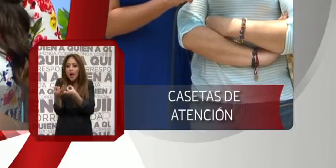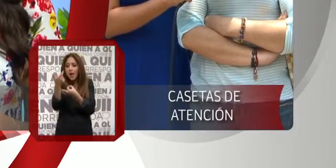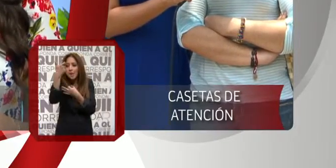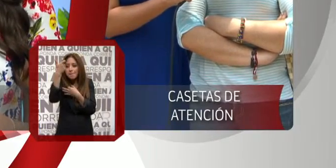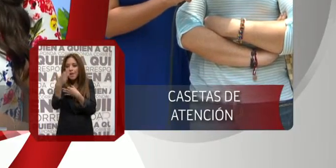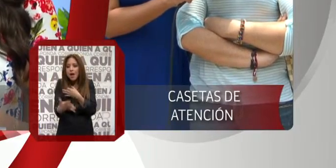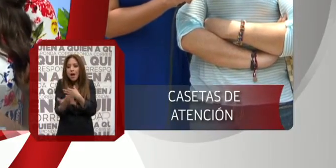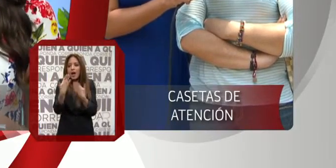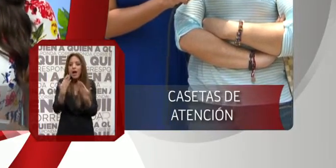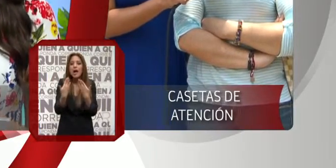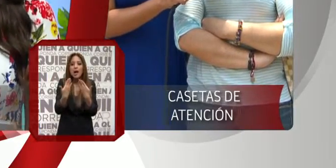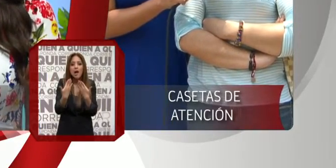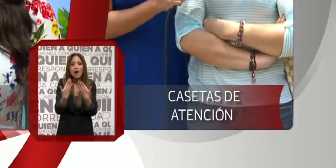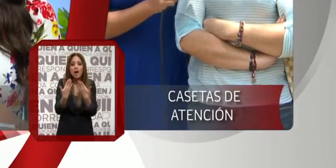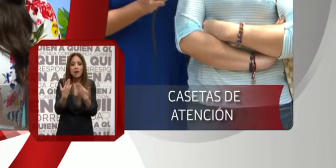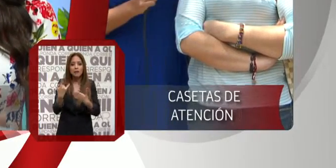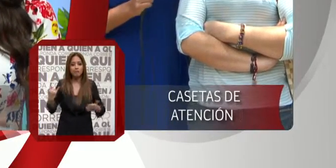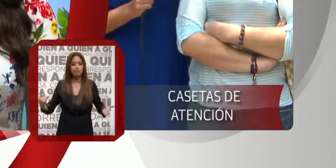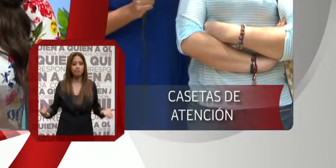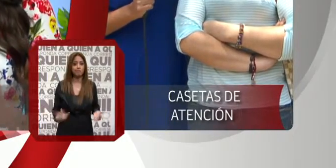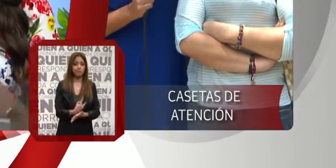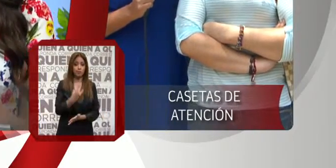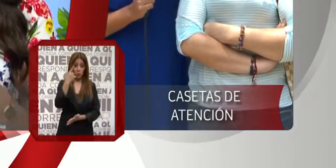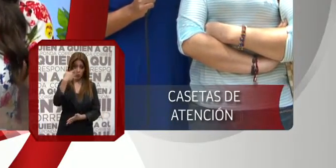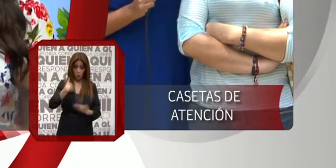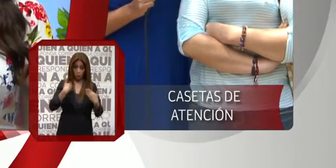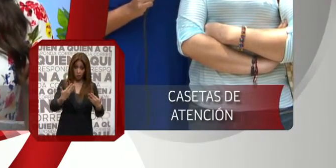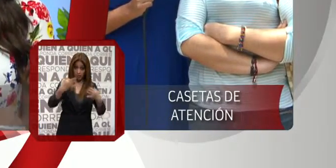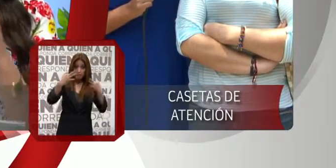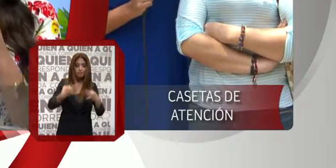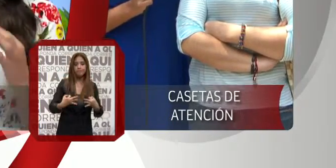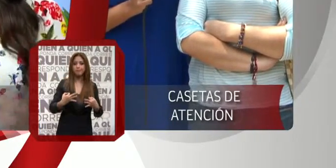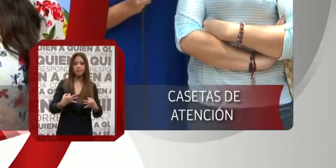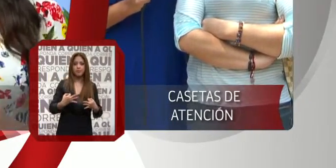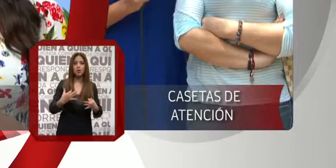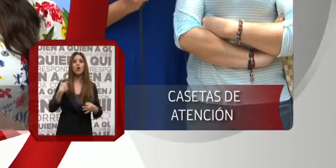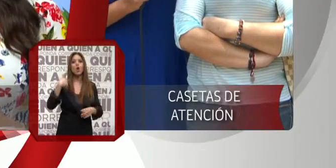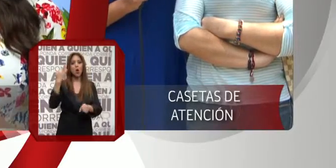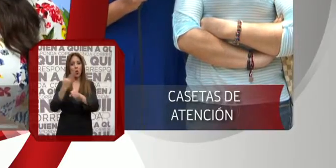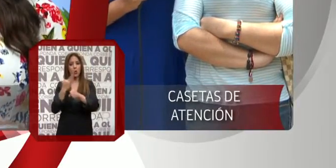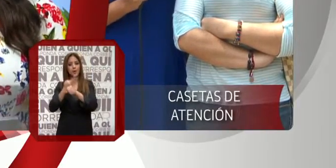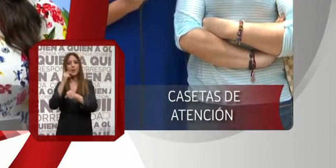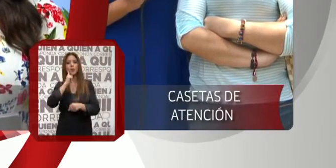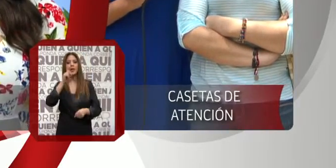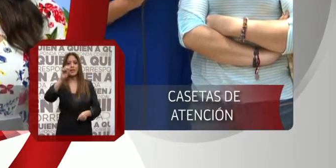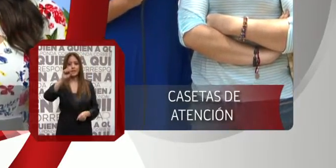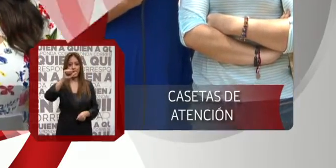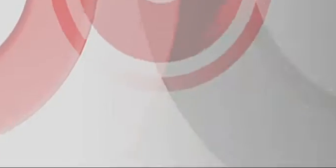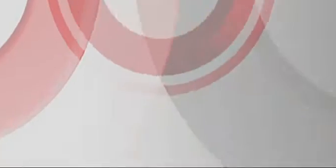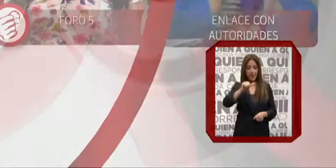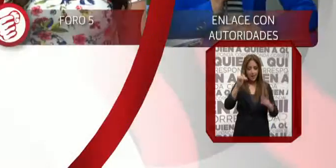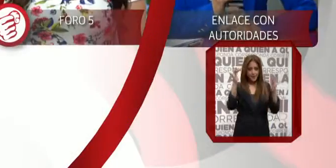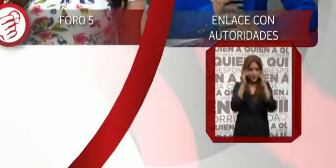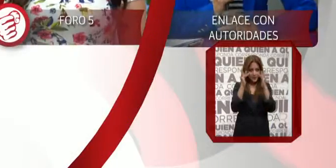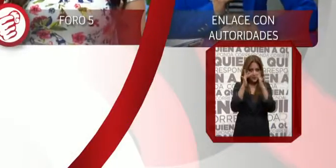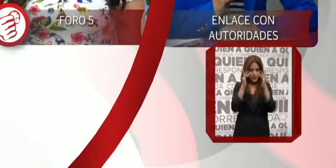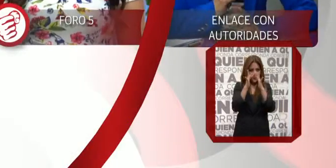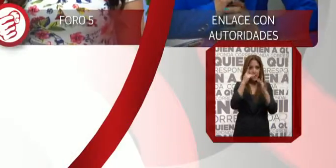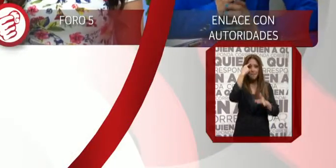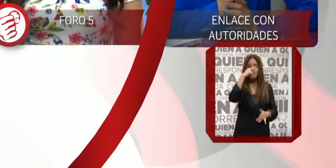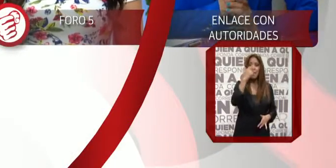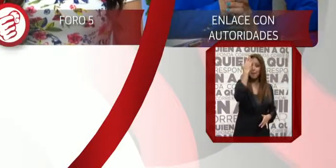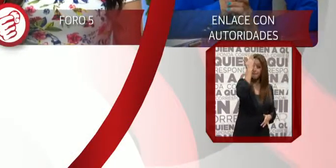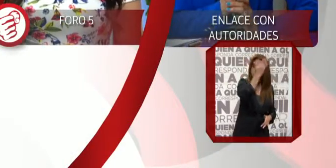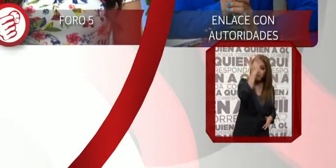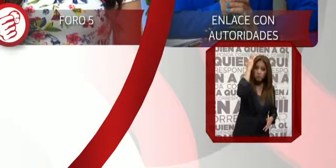todo esto, pero pues nunca hay que confiarnos de más. En este momento voy a volver a enlazarme con Samia José para pedir apoyo a las